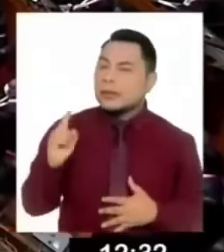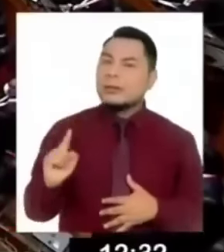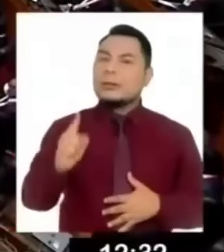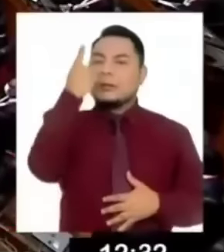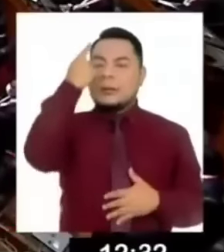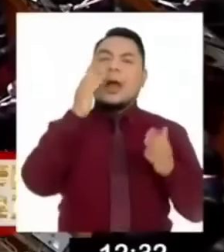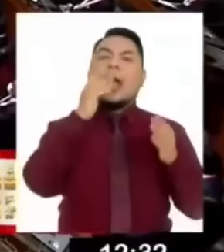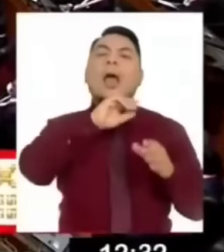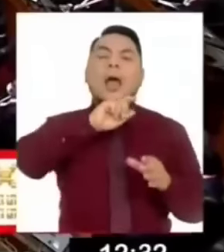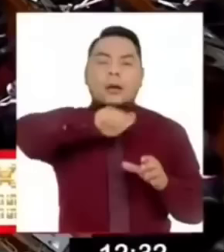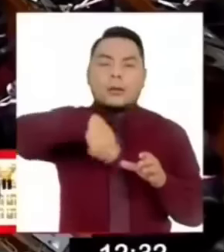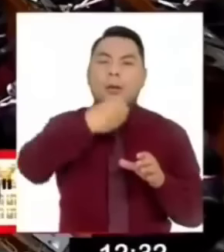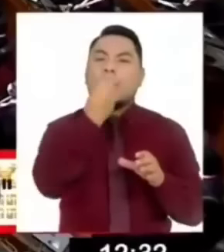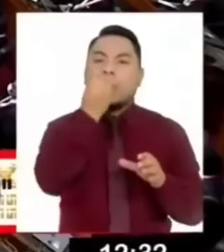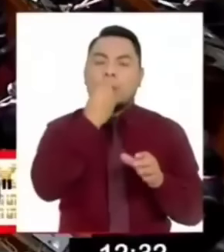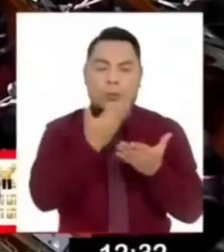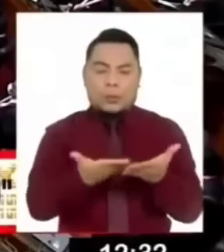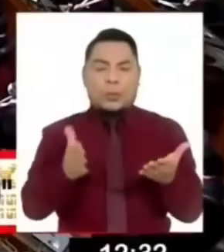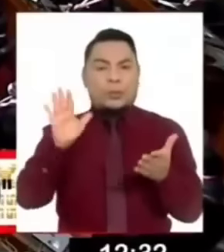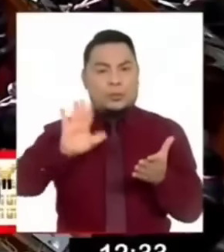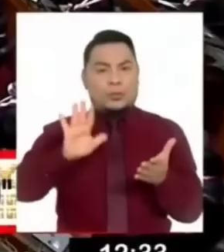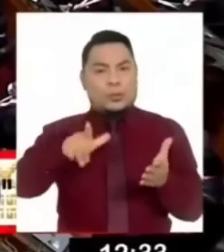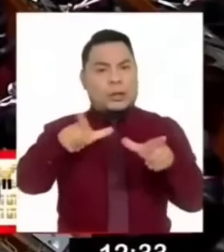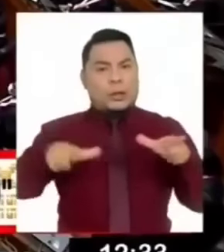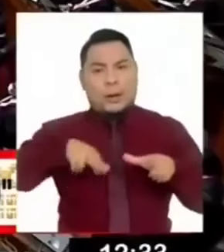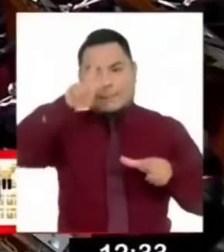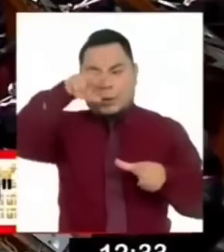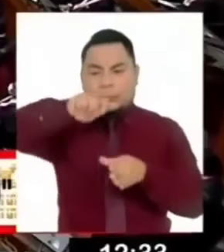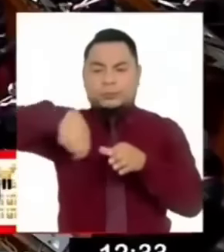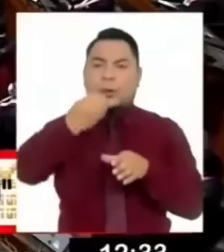Priorizaremos la preparación de alimentos con productos locales nutritivos,